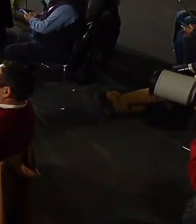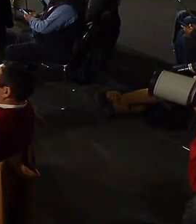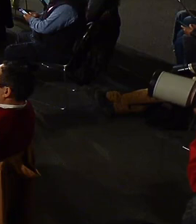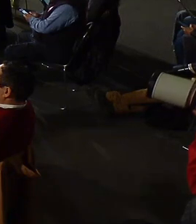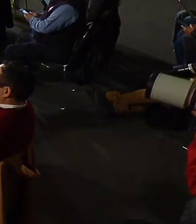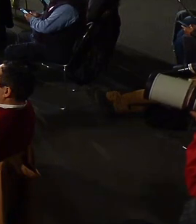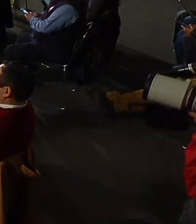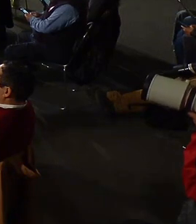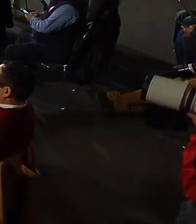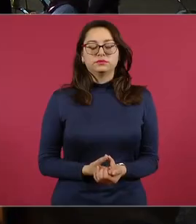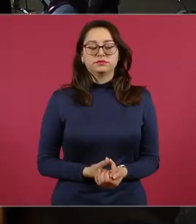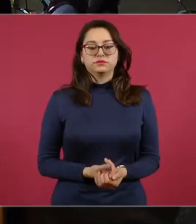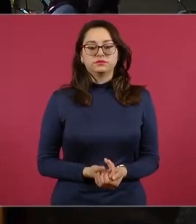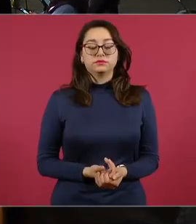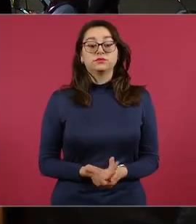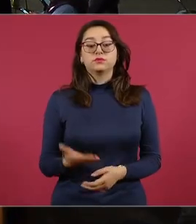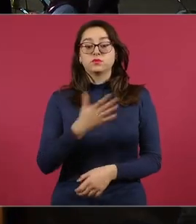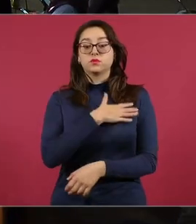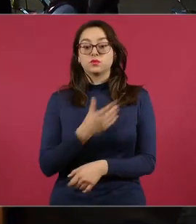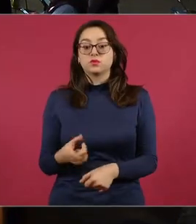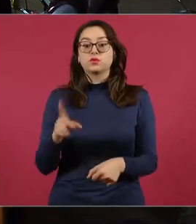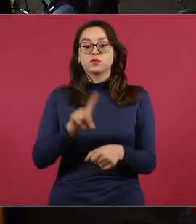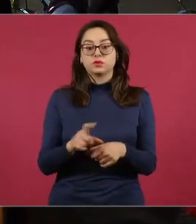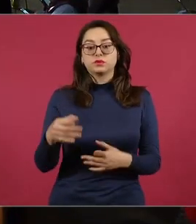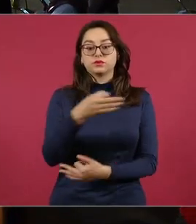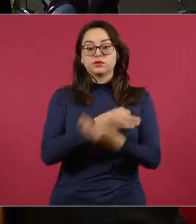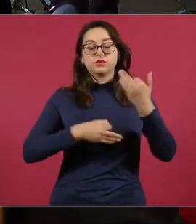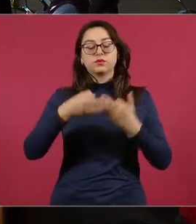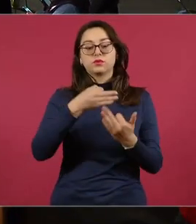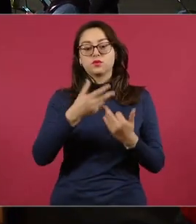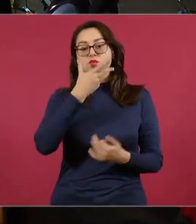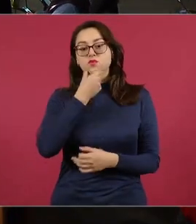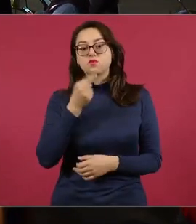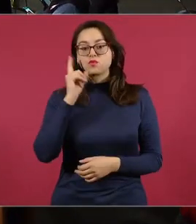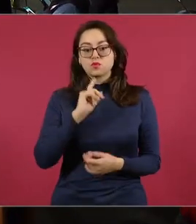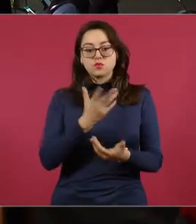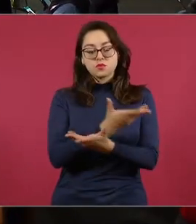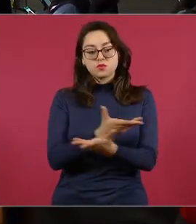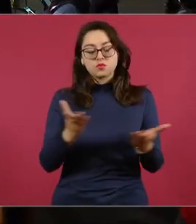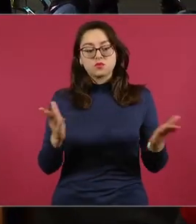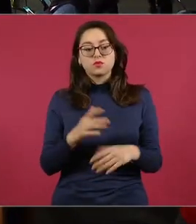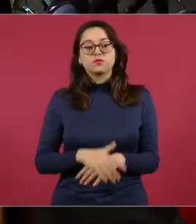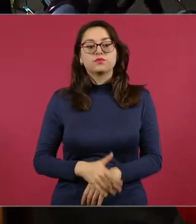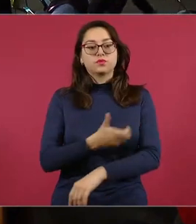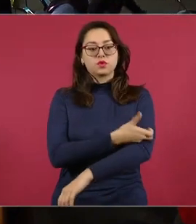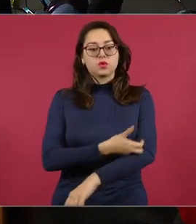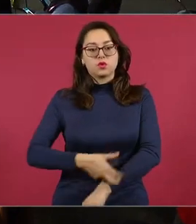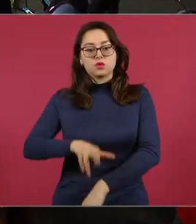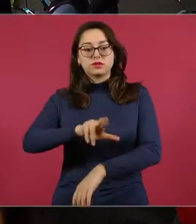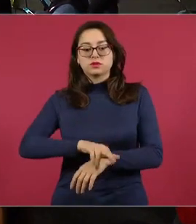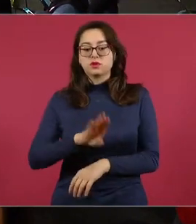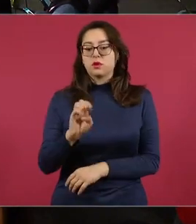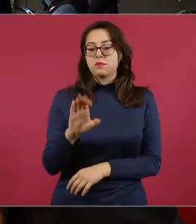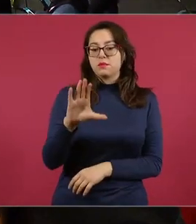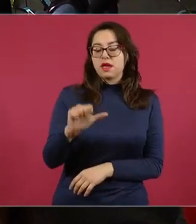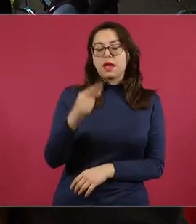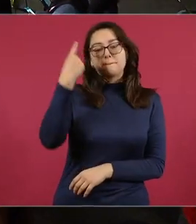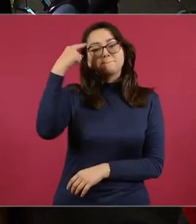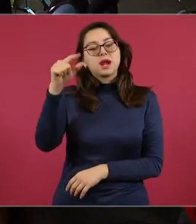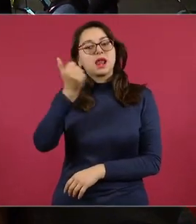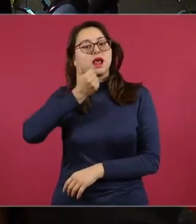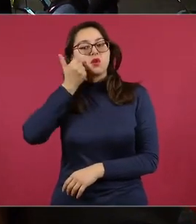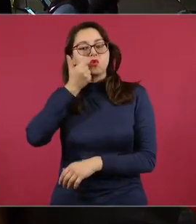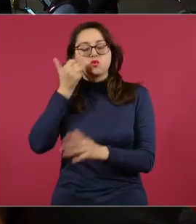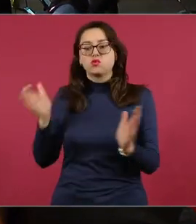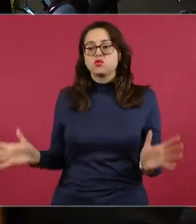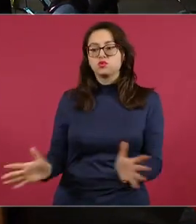Muy buenos días a todas y a todos. Buenos días, presidente. En la Coordinación Nacional de Becas para el Bienestar Benito Juárez tenemos a cargo